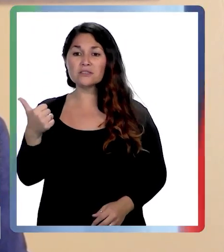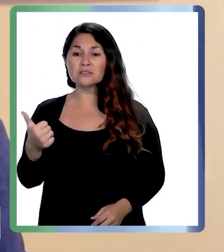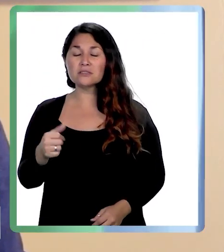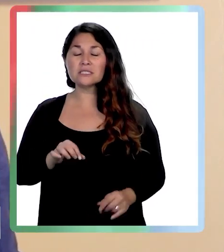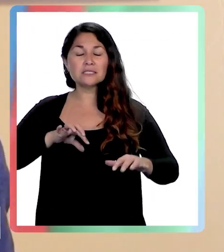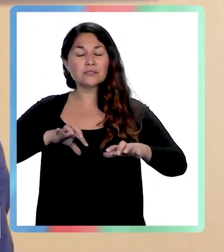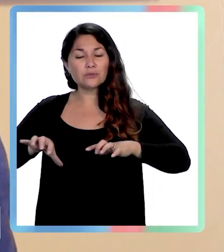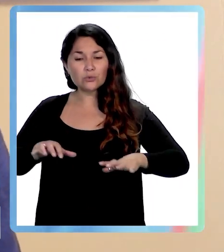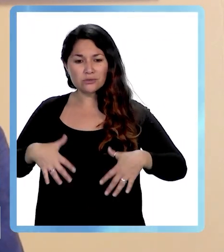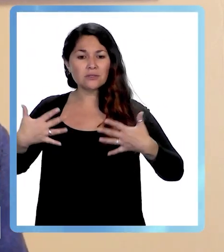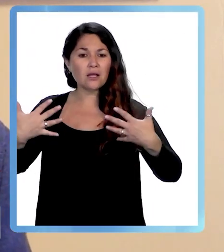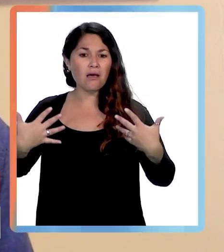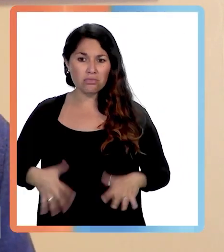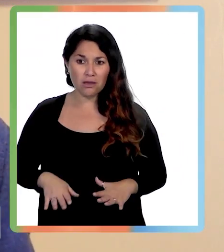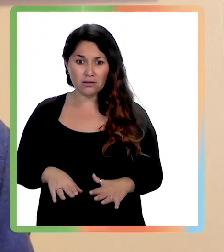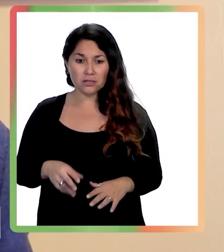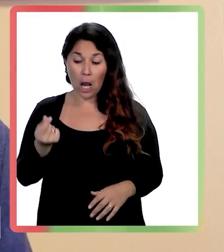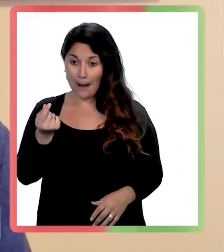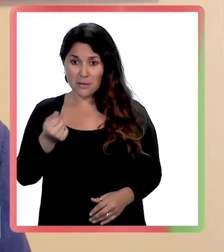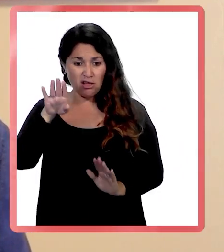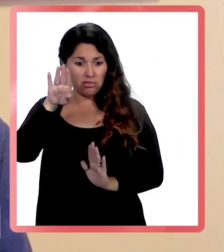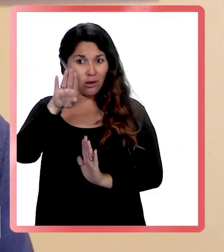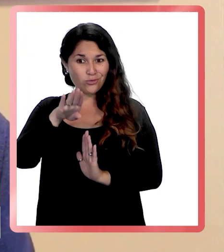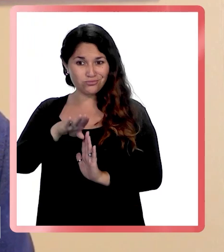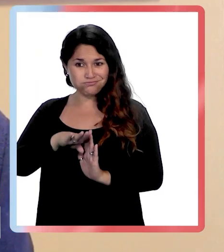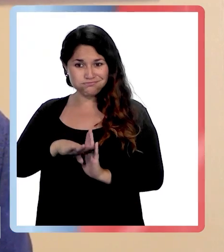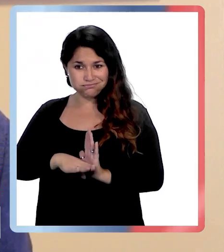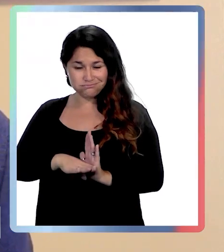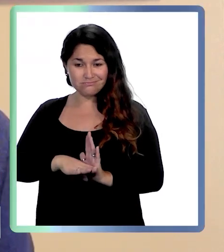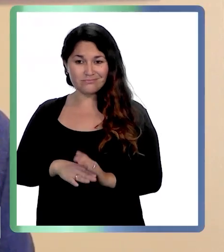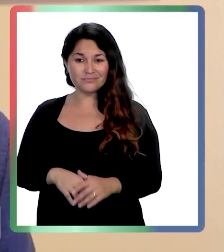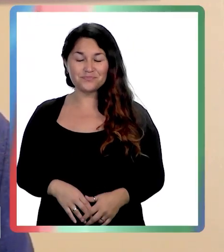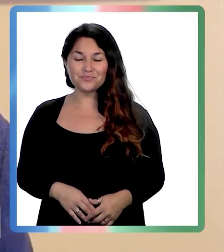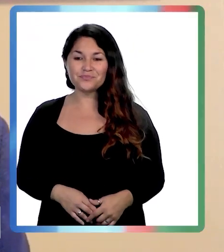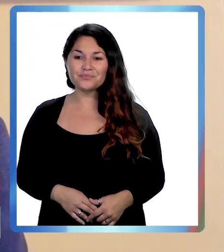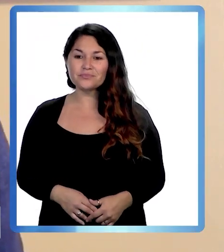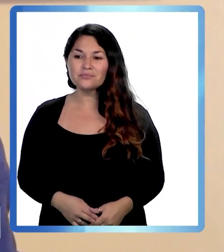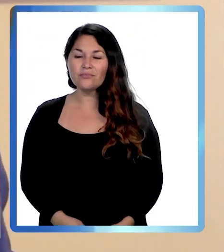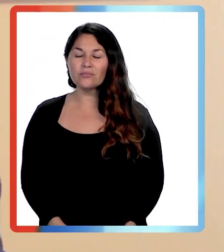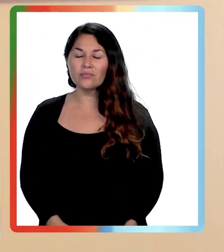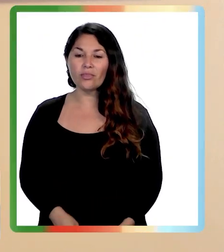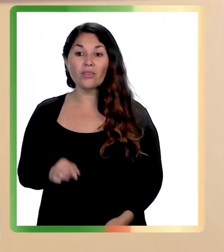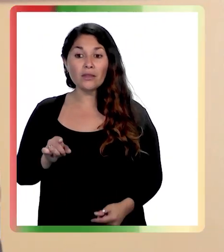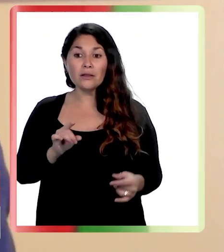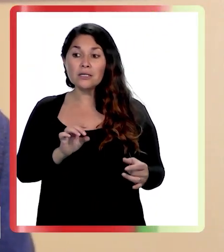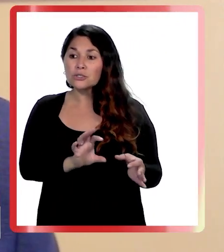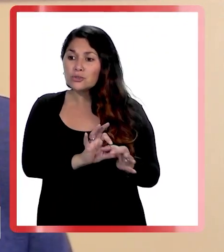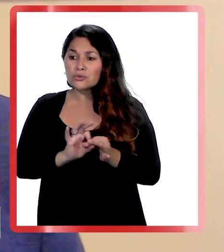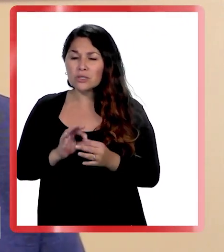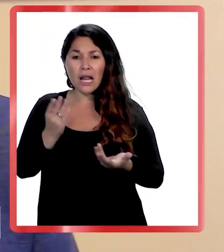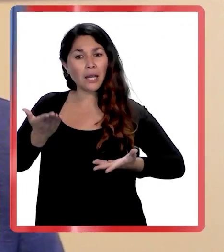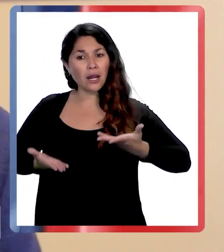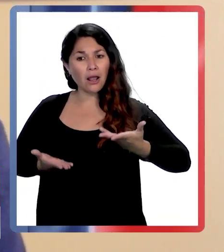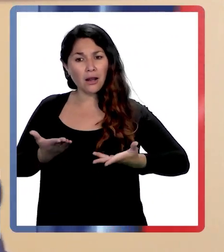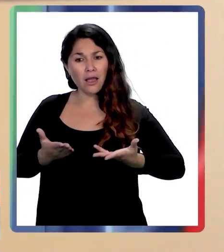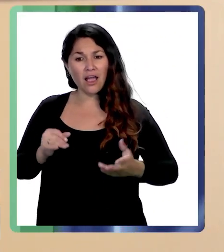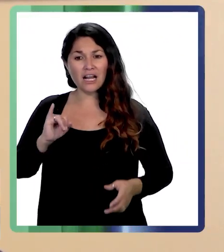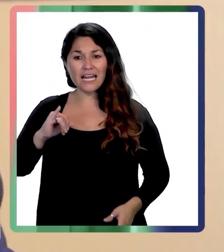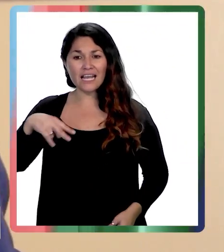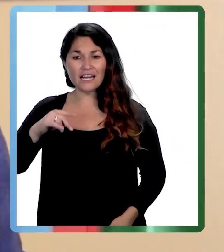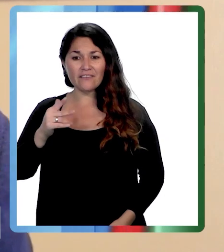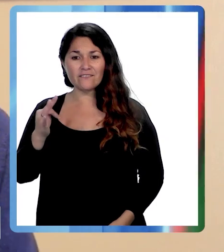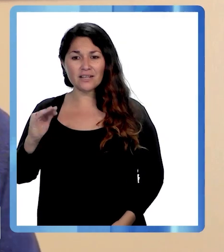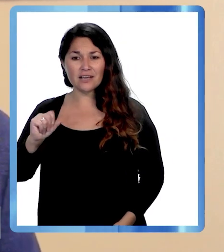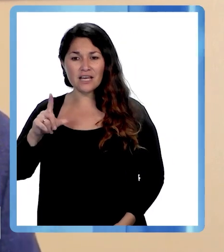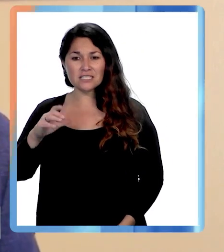productos están costando menos que hace algún tiempo atrás. Y eso es concordante con la baja de la inflación que está teniendo el